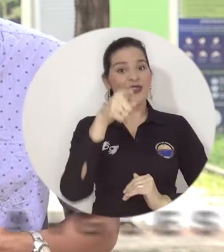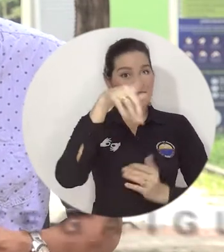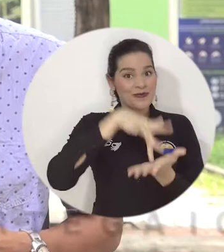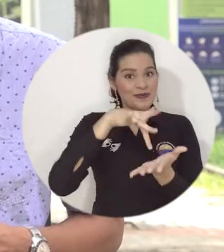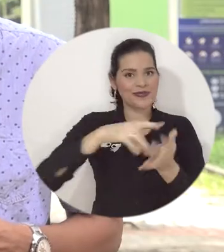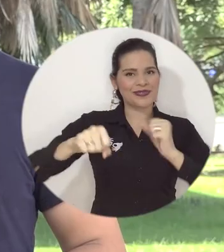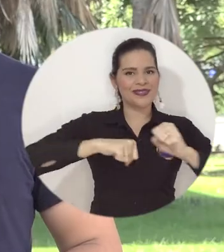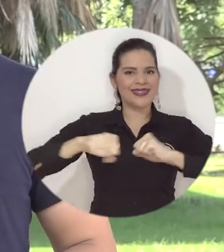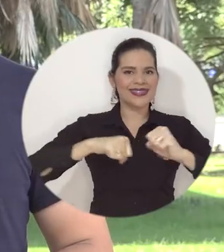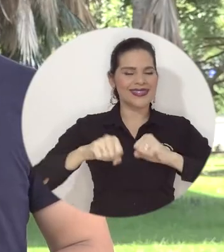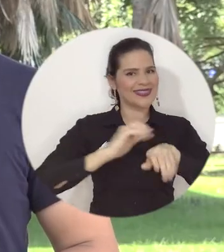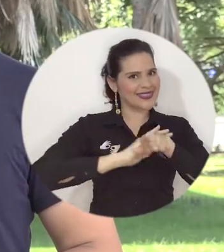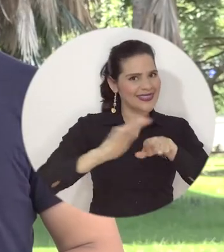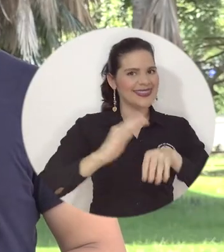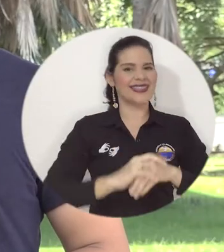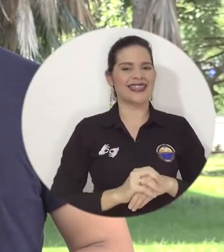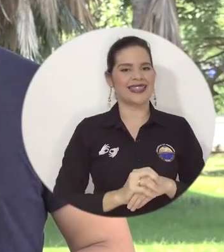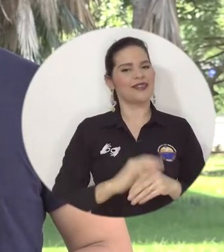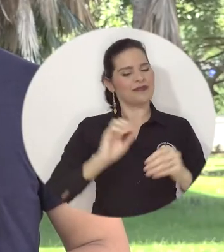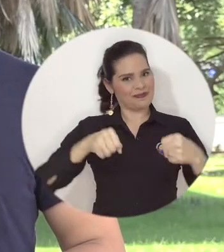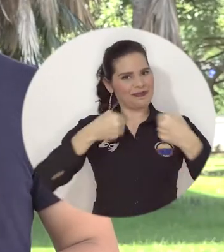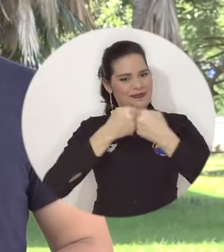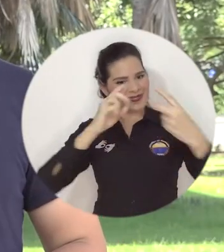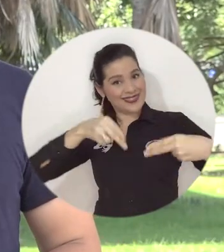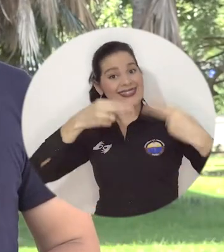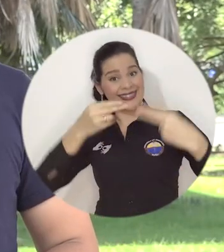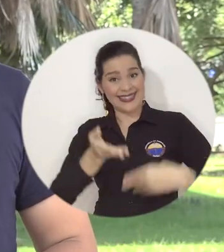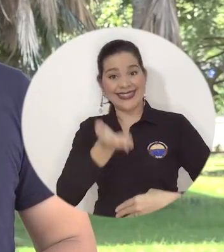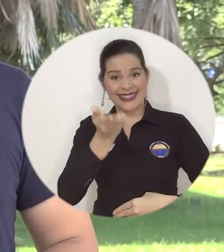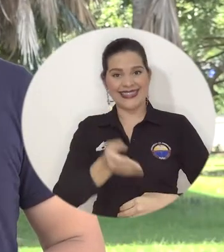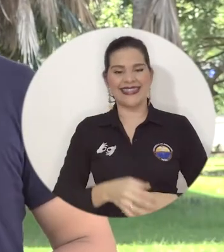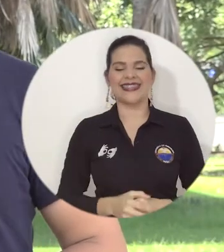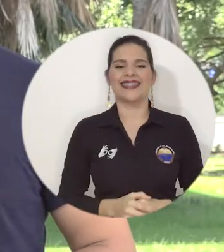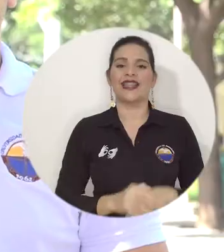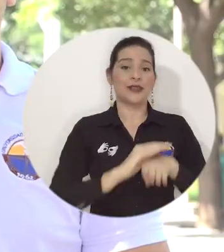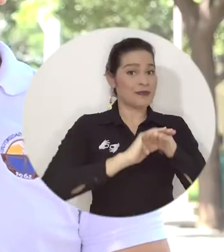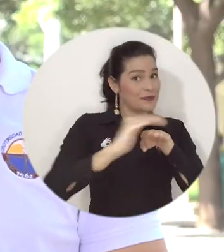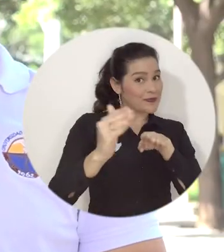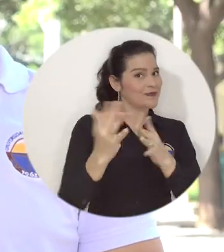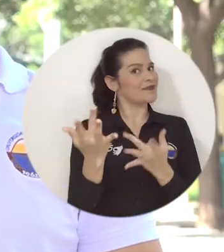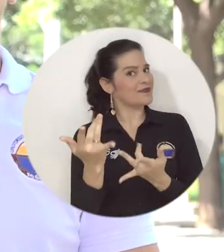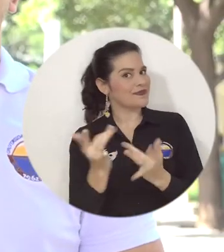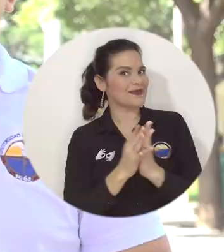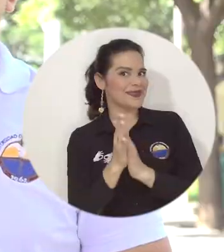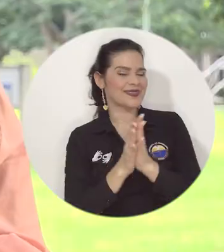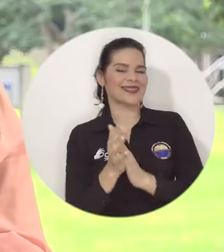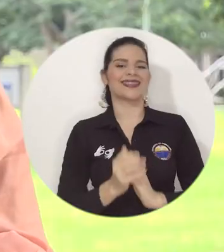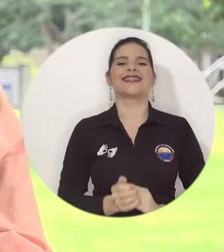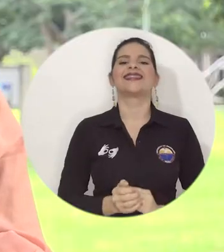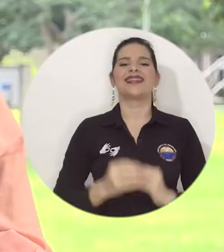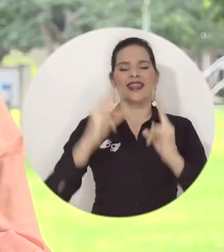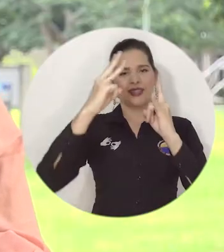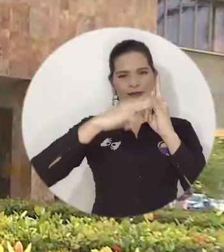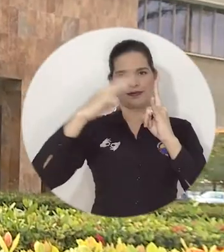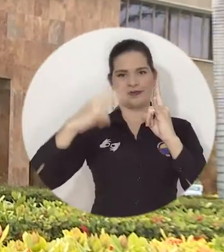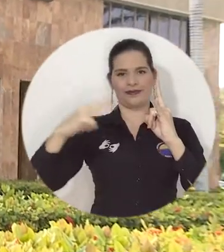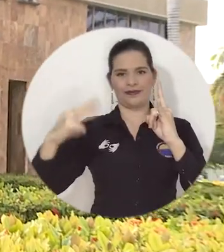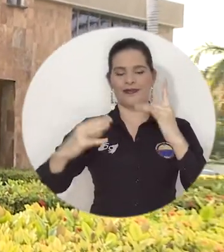de la acreditación. Contamos con tu participación activa y no lo olvides, conéctate. Los invito. Los